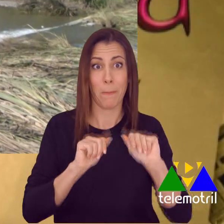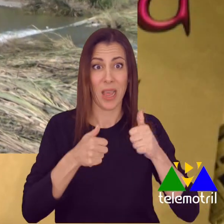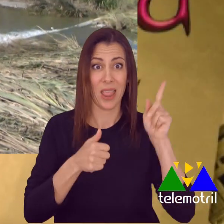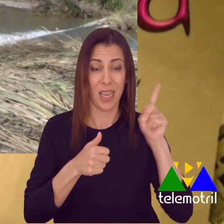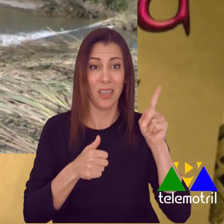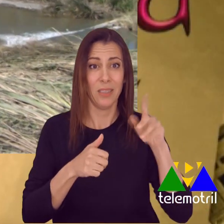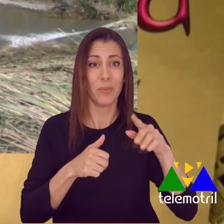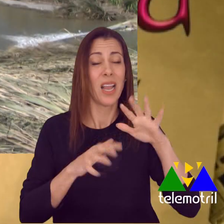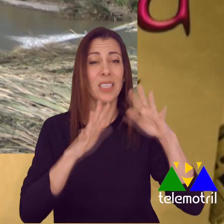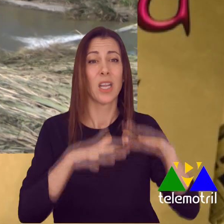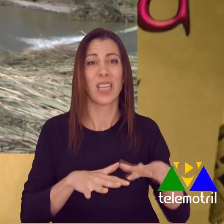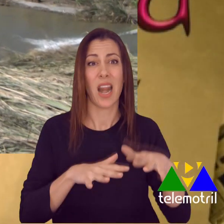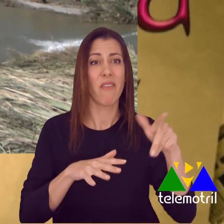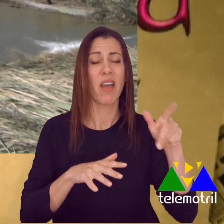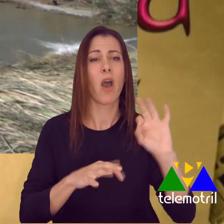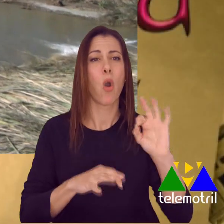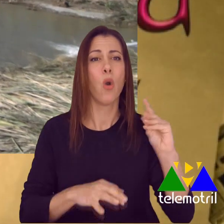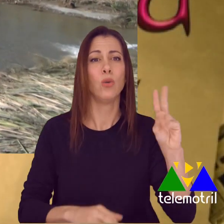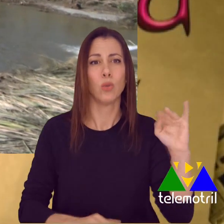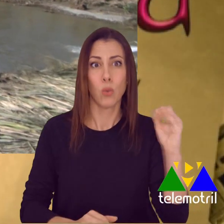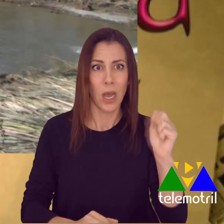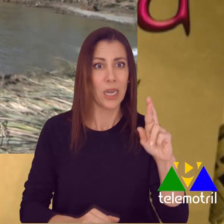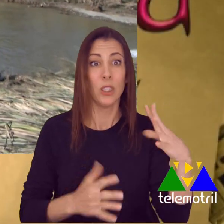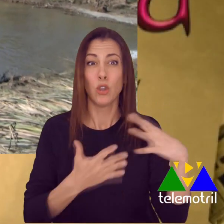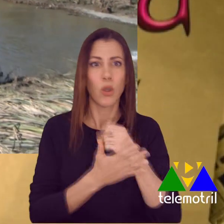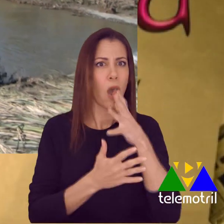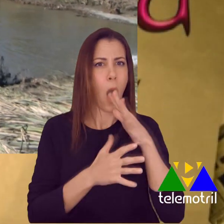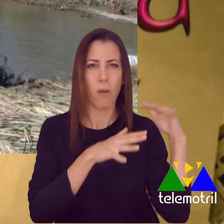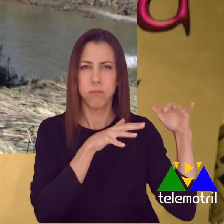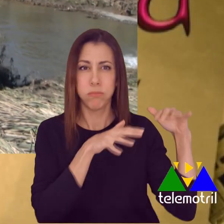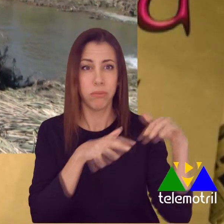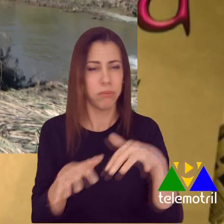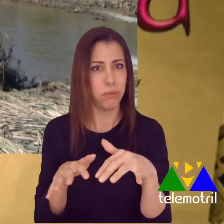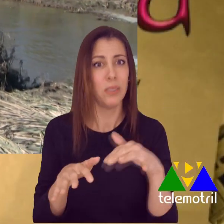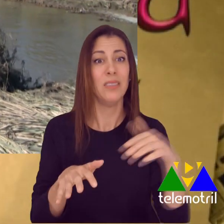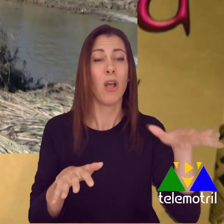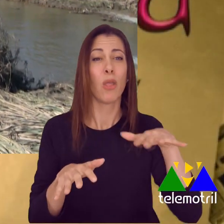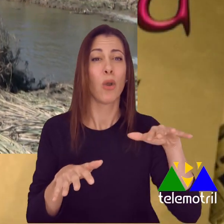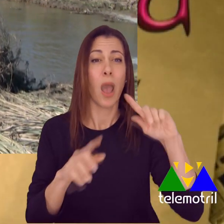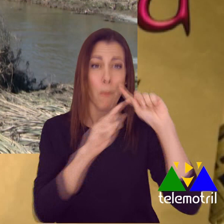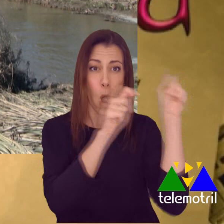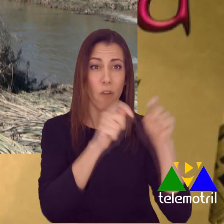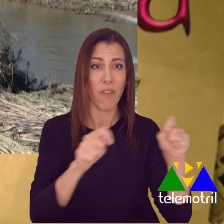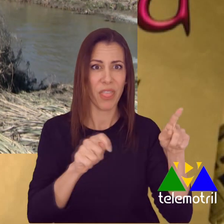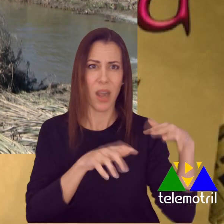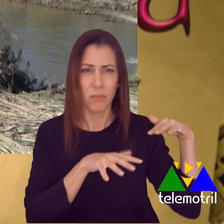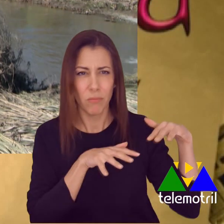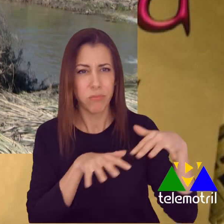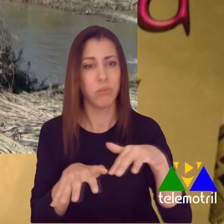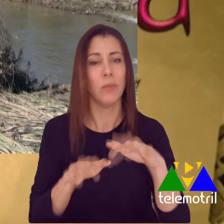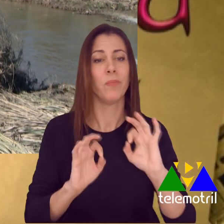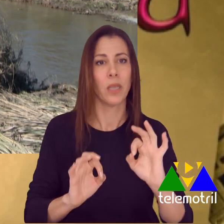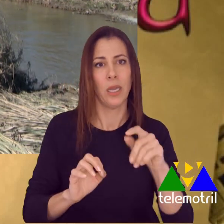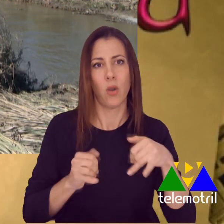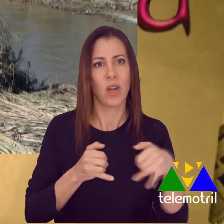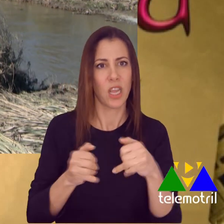Sierra Lújar y de Sierra Nevada y arrastra pues todo el agua que de la Rambla Morbizar para abajo y de arriba para abajo y era un